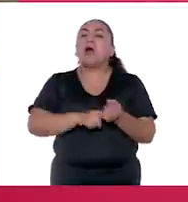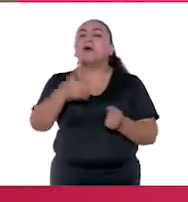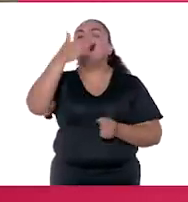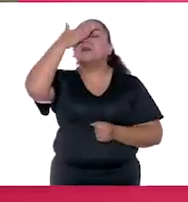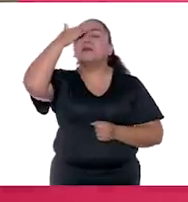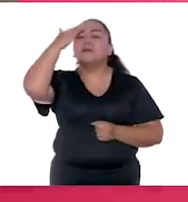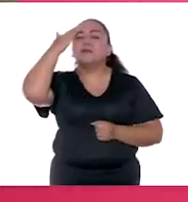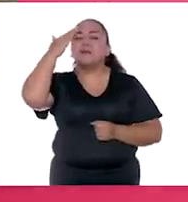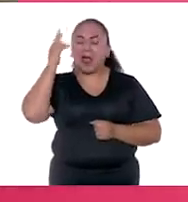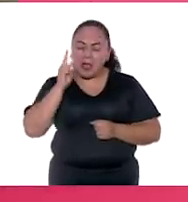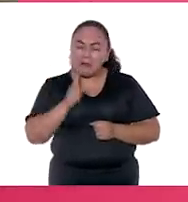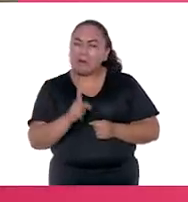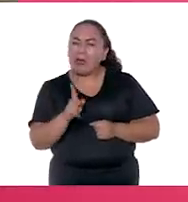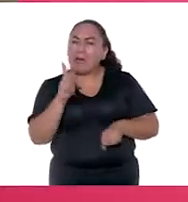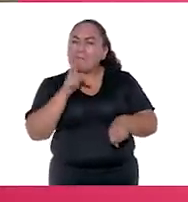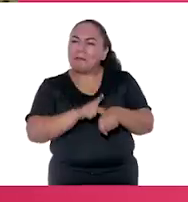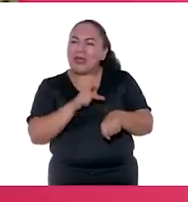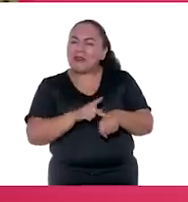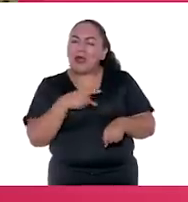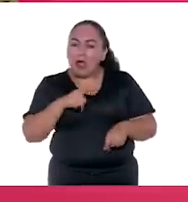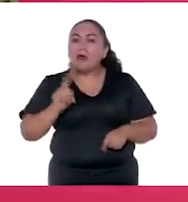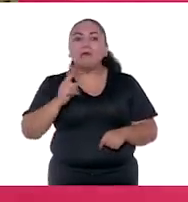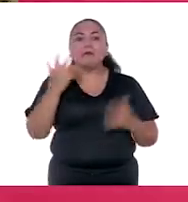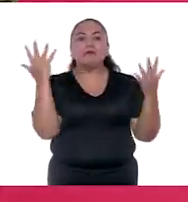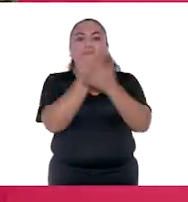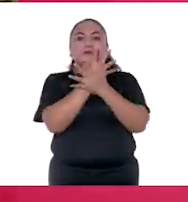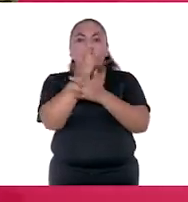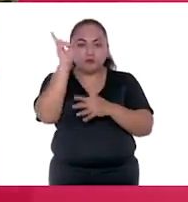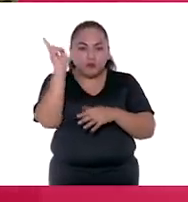los confunde con las piedras que hay en la superficie.